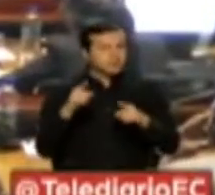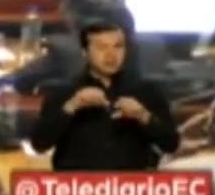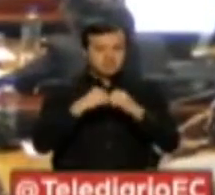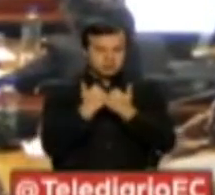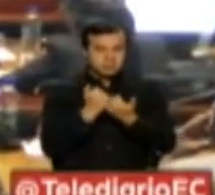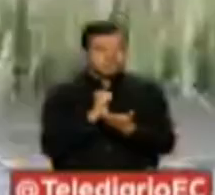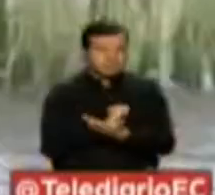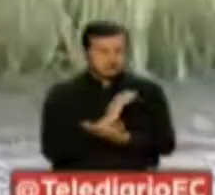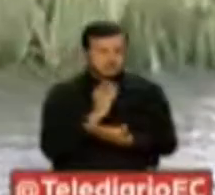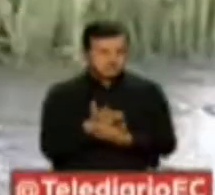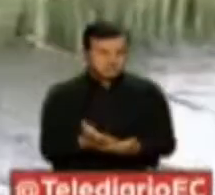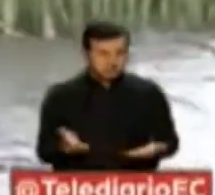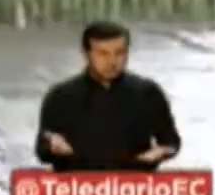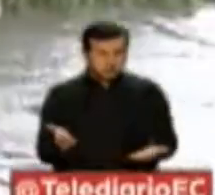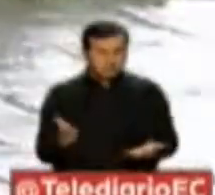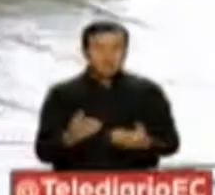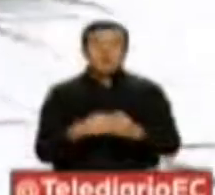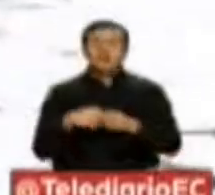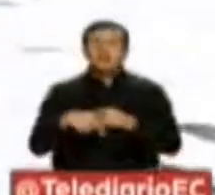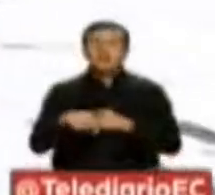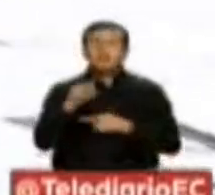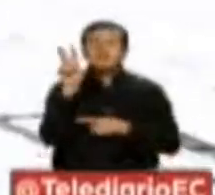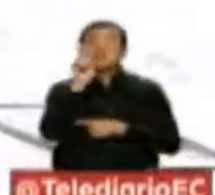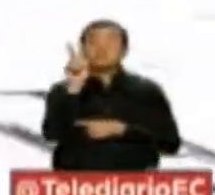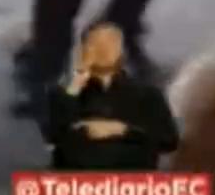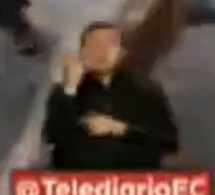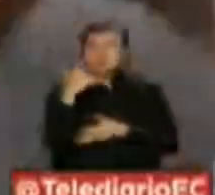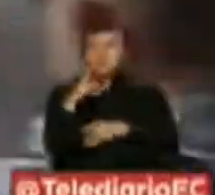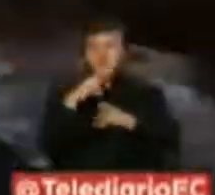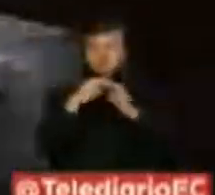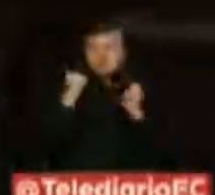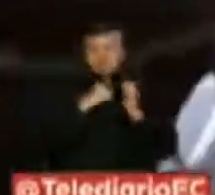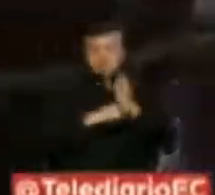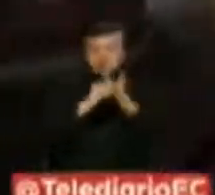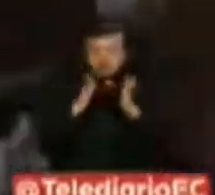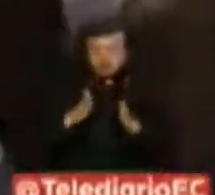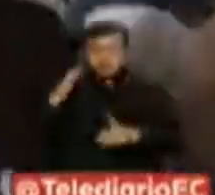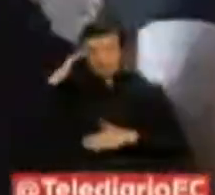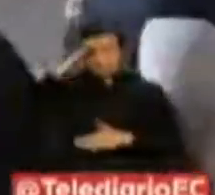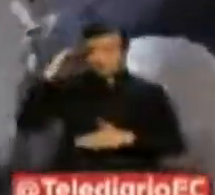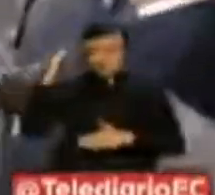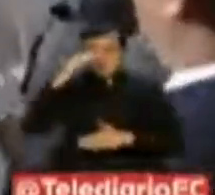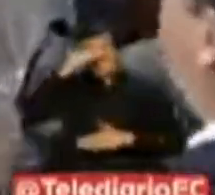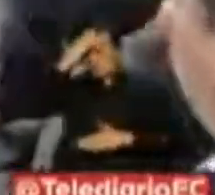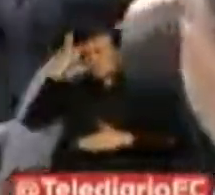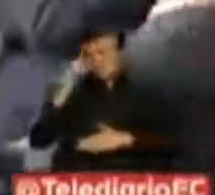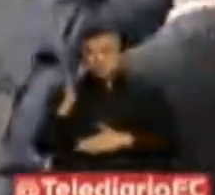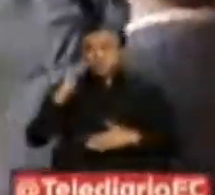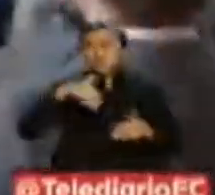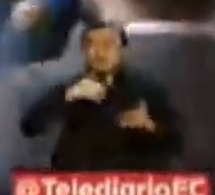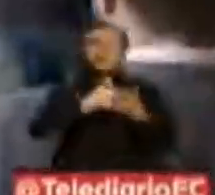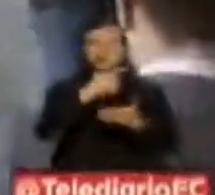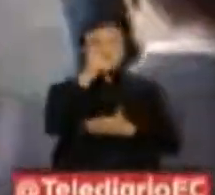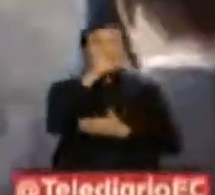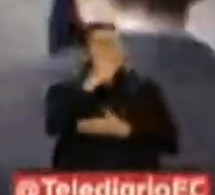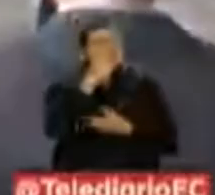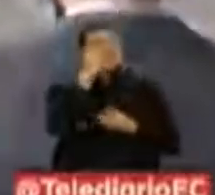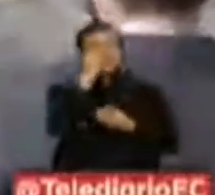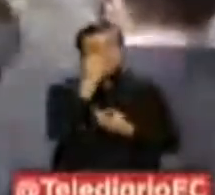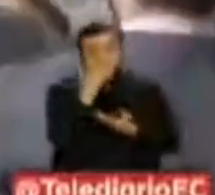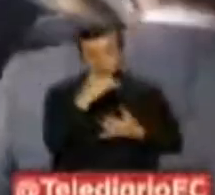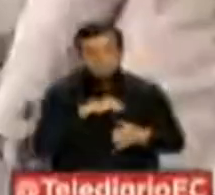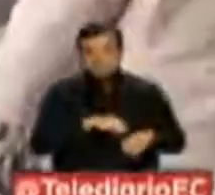Asamblea Nacional. Además, para este viernes está previsto que el exministro del Interior, José Serrano, acuda a la Fiscalía a ampliar su